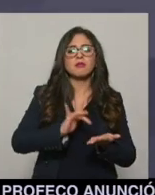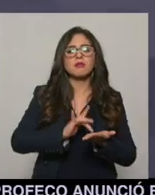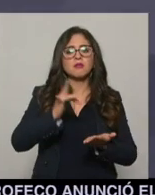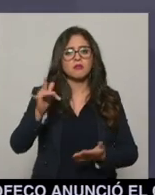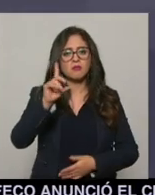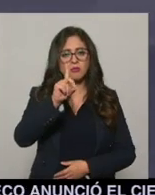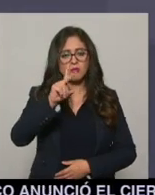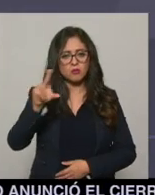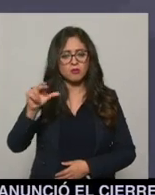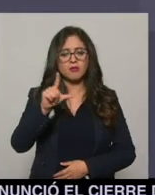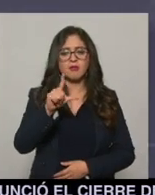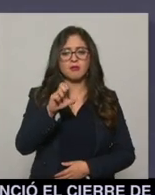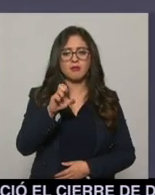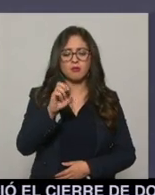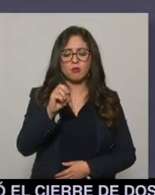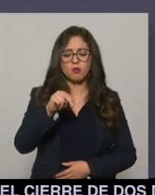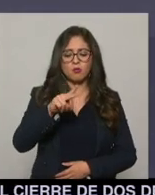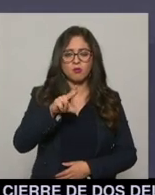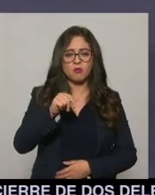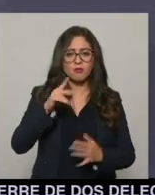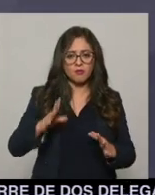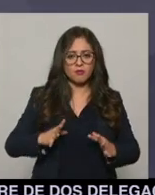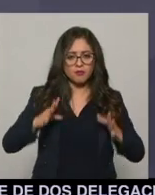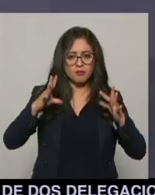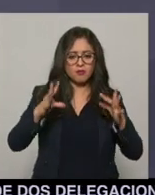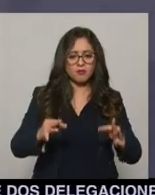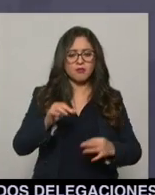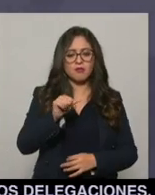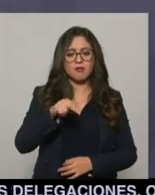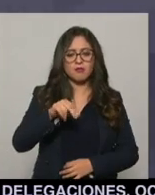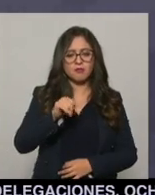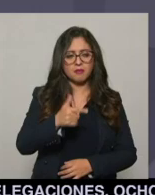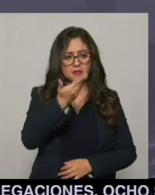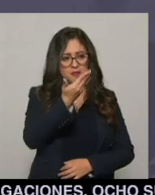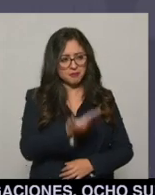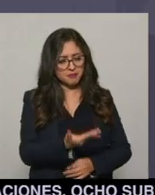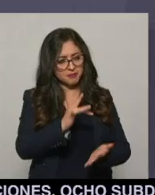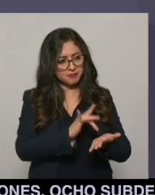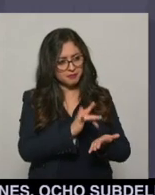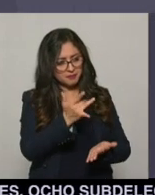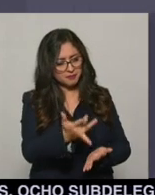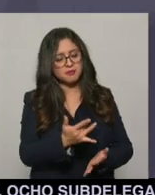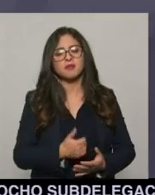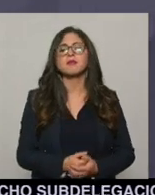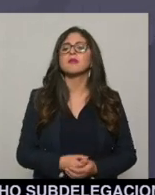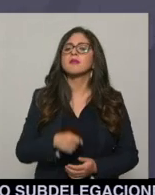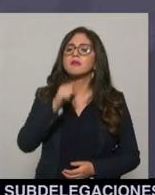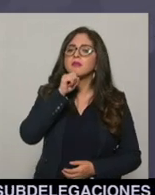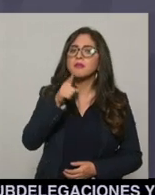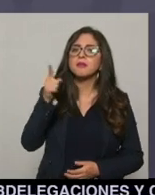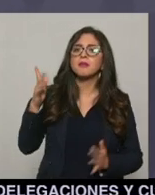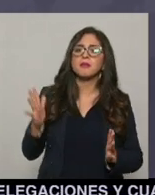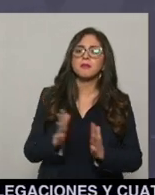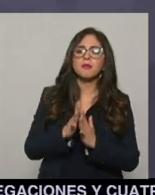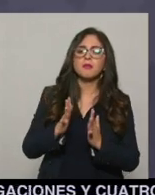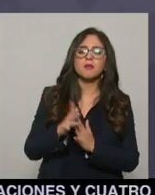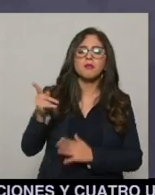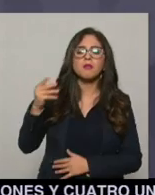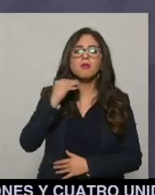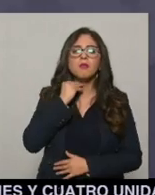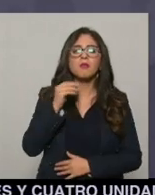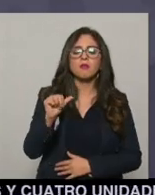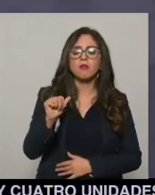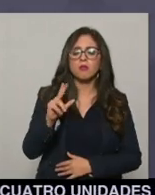la doctora Leonora Esquivel, fundadora de Animal Natural, y su presencia. Muchas gracias. Gracias, Mariana. También su valiosa participación del abogado